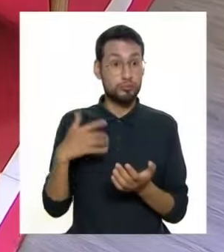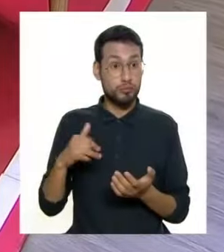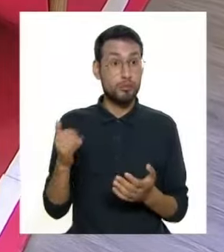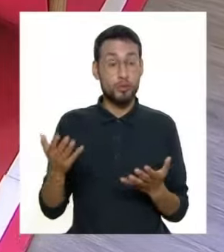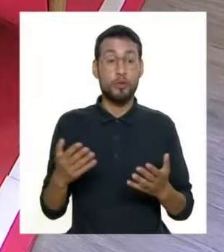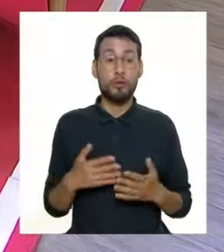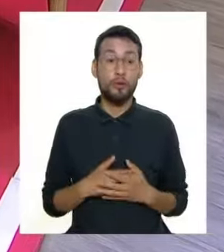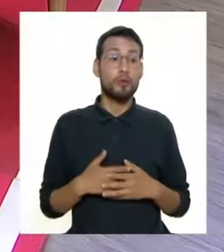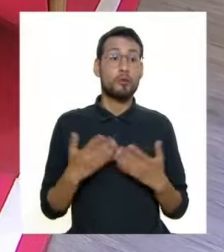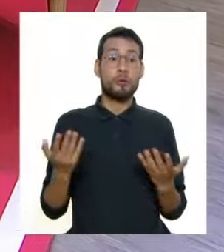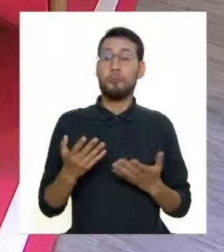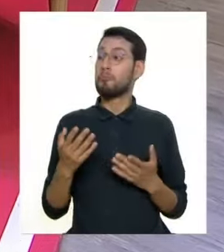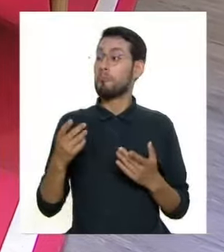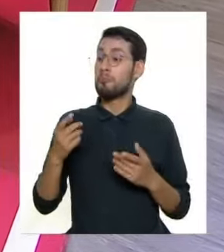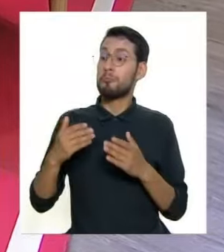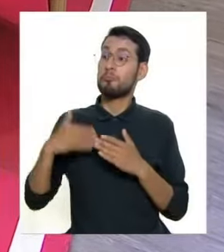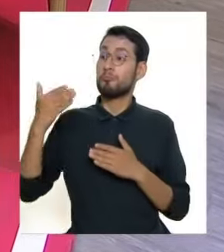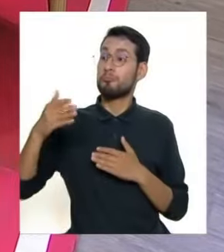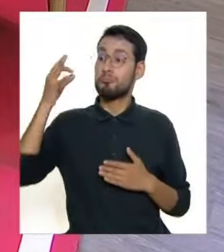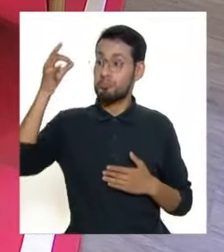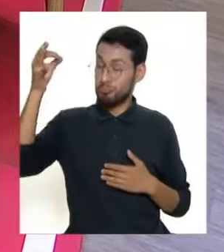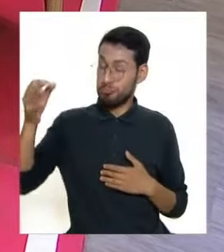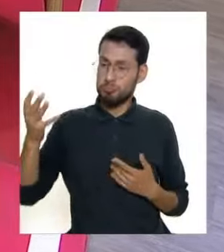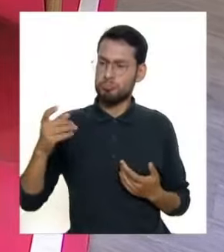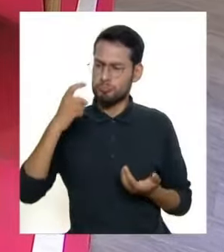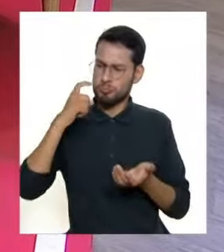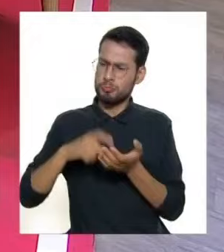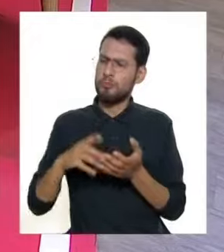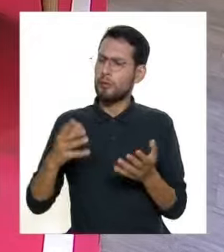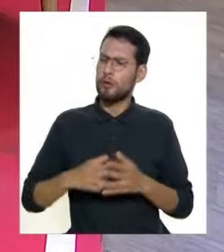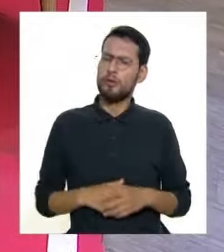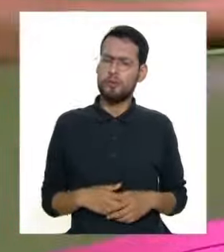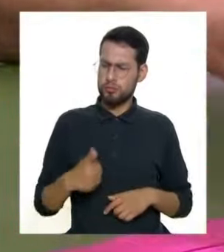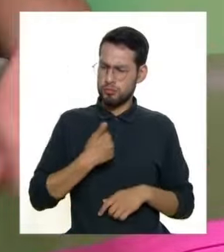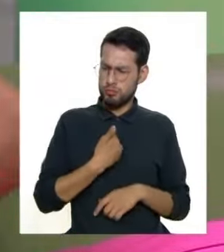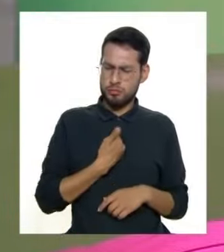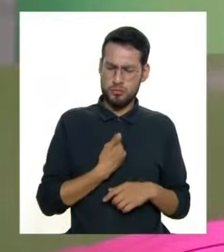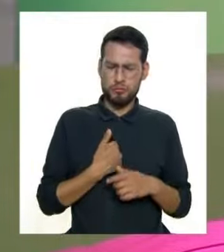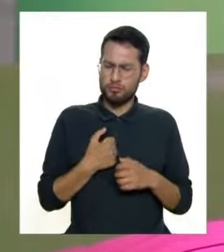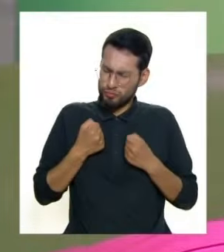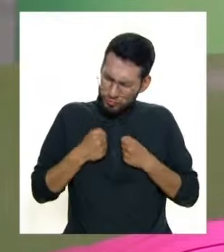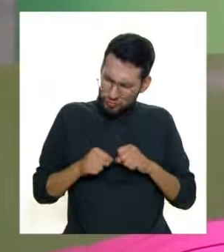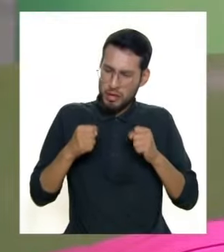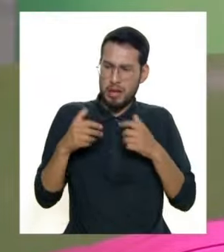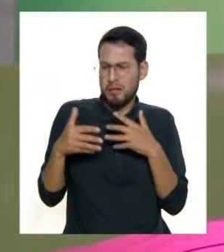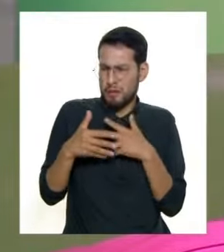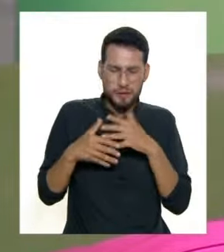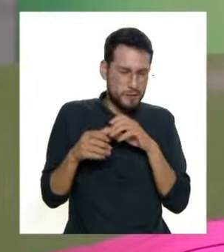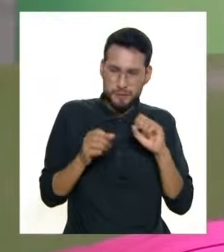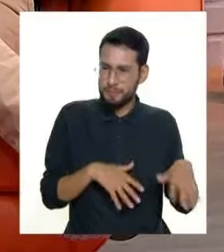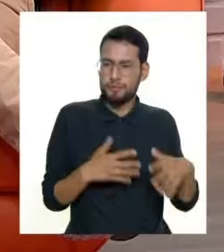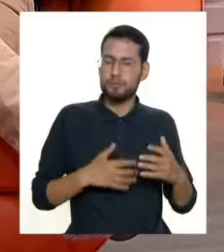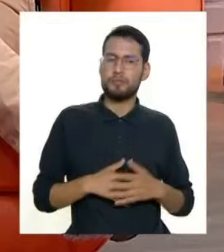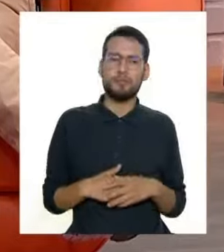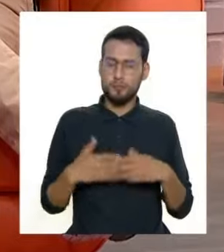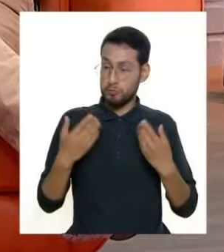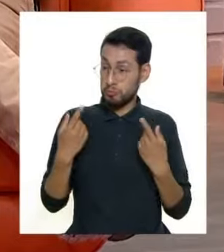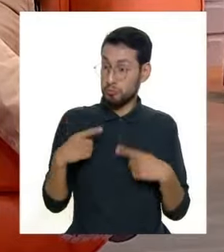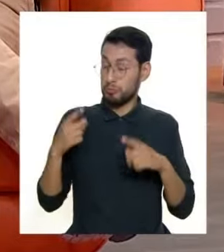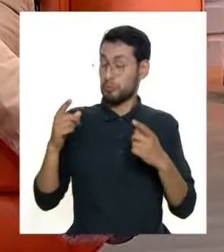un aliciente a lo que se viene en el futuro, ¿no? Te das cuenta cómo superar también tus retos, tus miedos, te ha llevado a